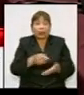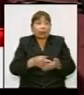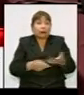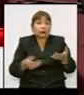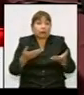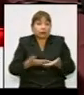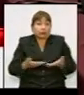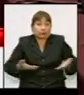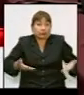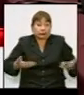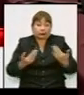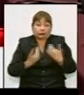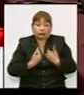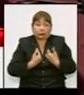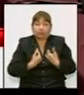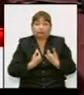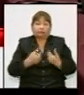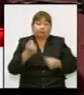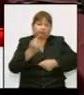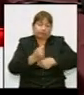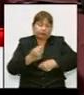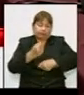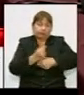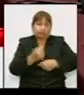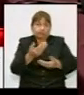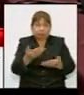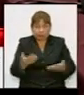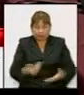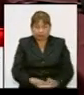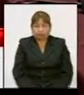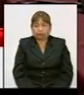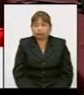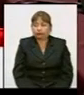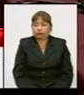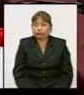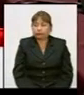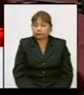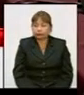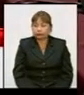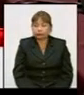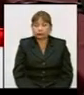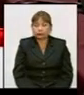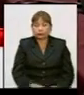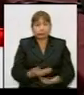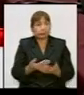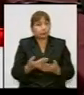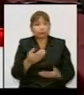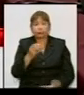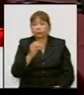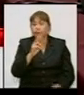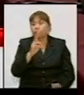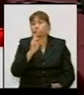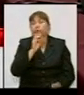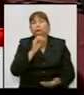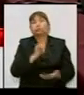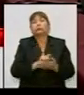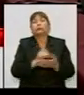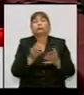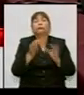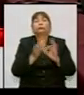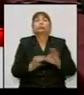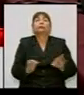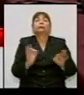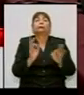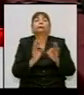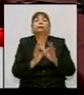herramientas tienen? Tenemos todavía que seguir trabajando en este aspecto. La adhesión al convenio de Budapest sobre la ciberdelincuencia es algo muy